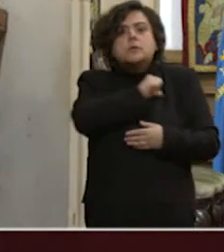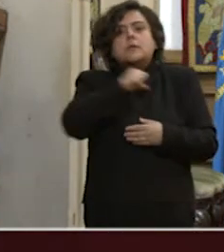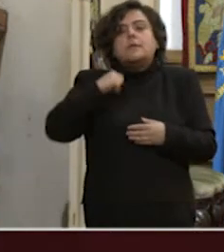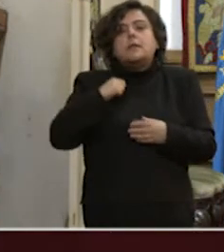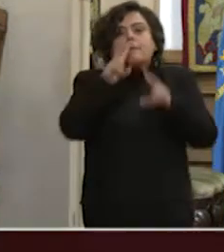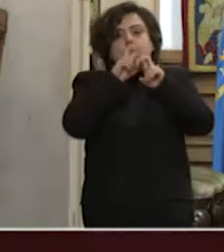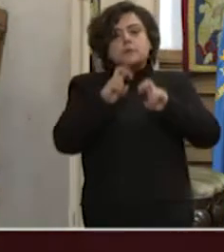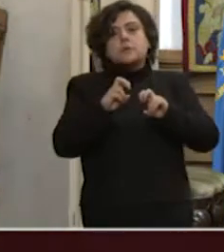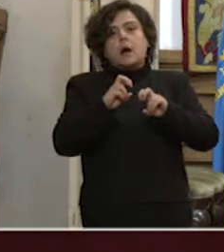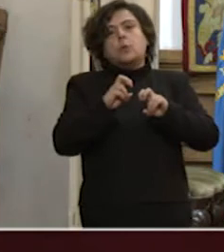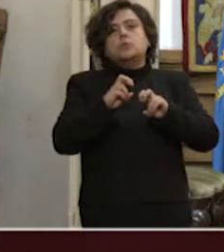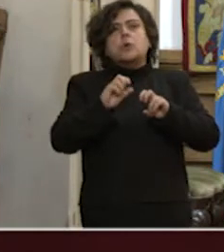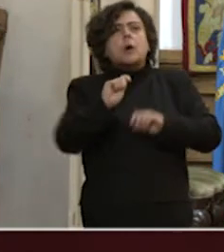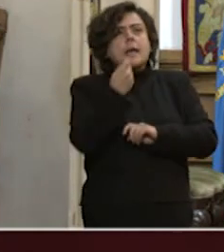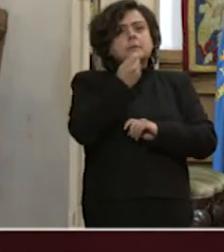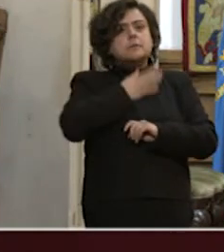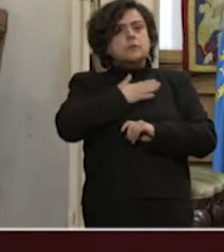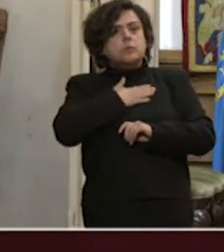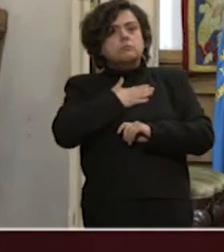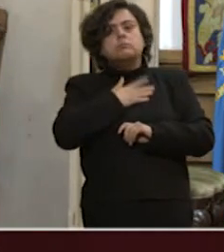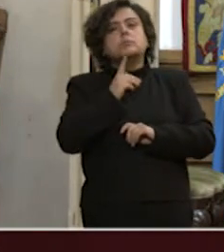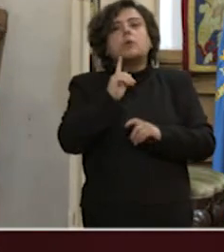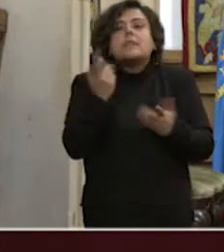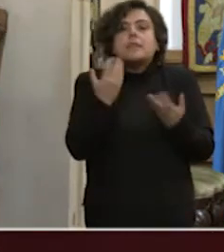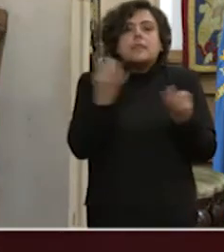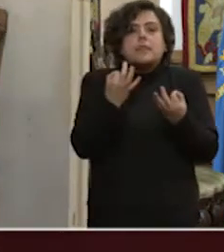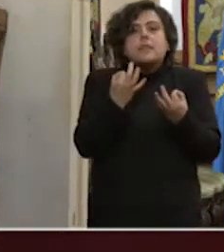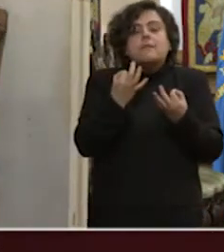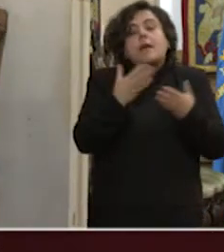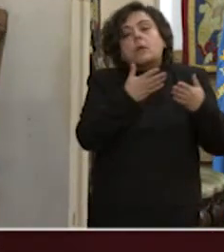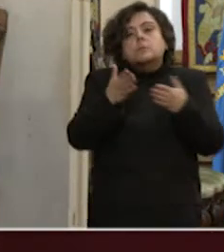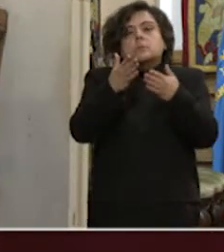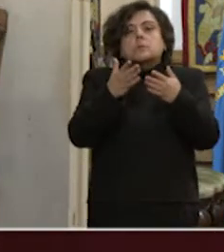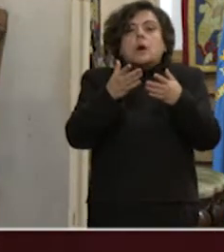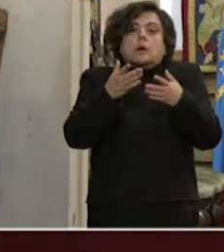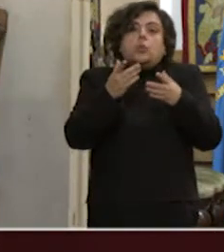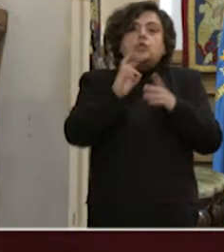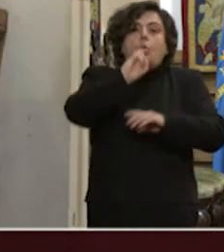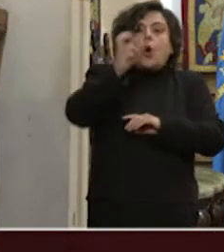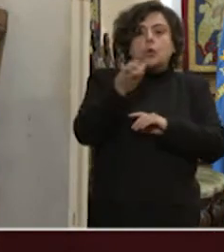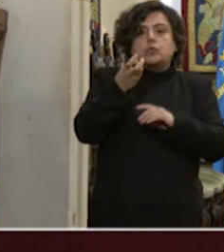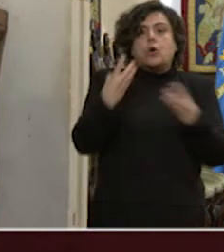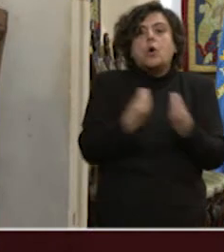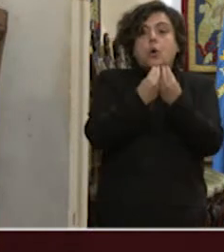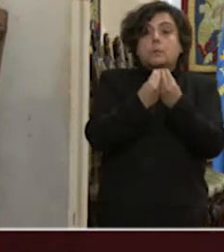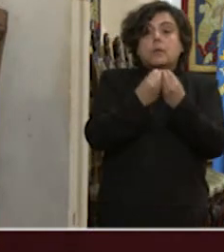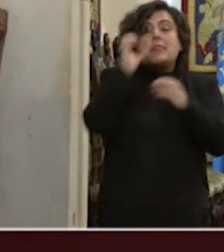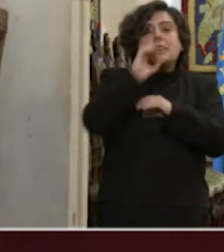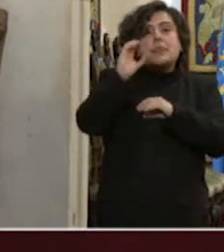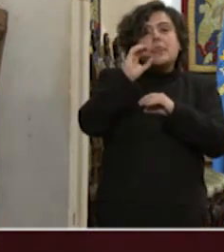lleva a buscar éxitos privativos antes que emprender tareas más ambiciosas y altruistas, desde la ciencia se puede